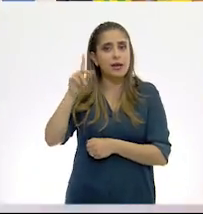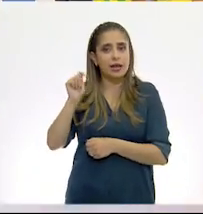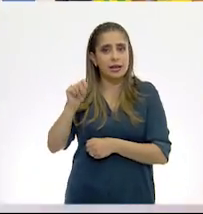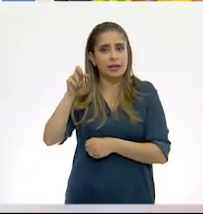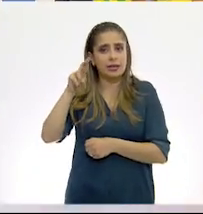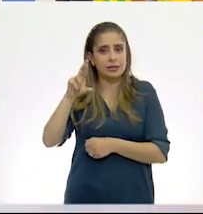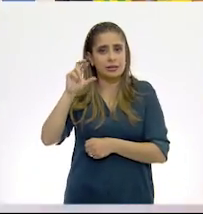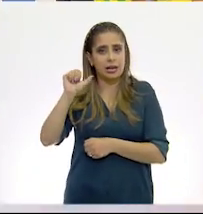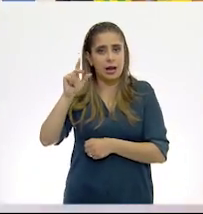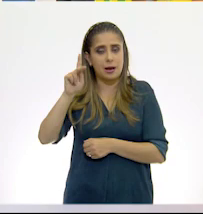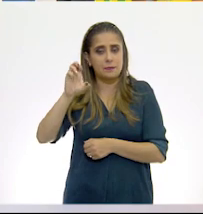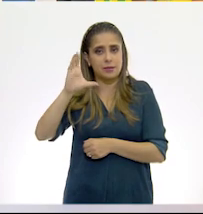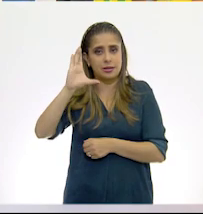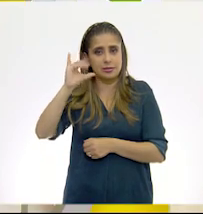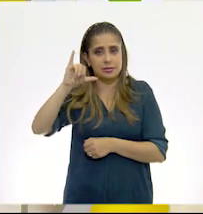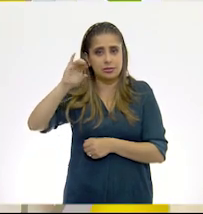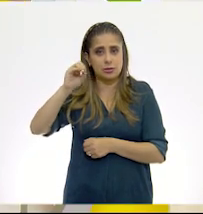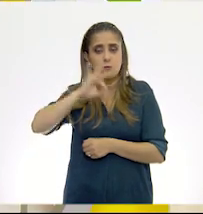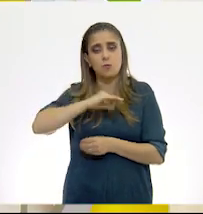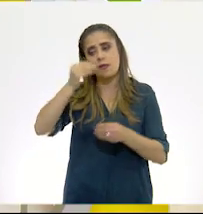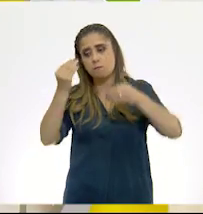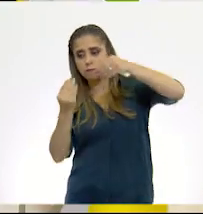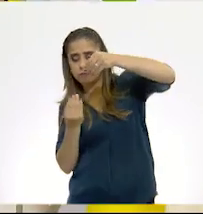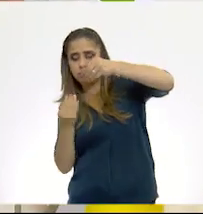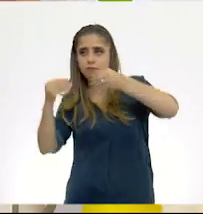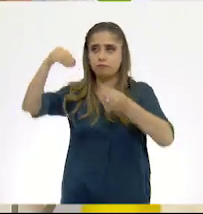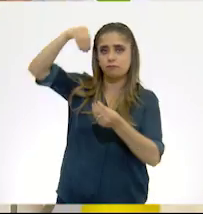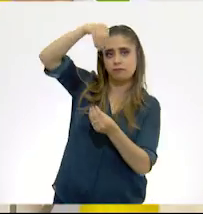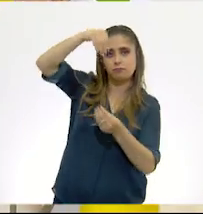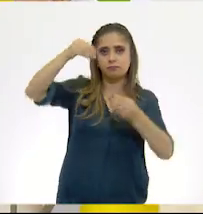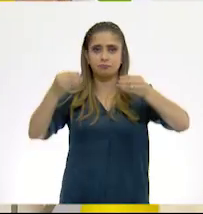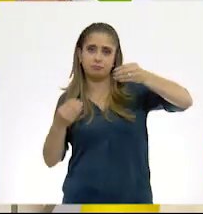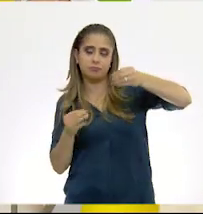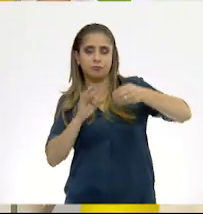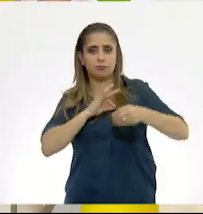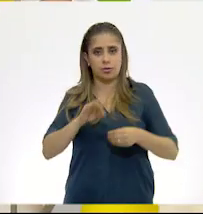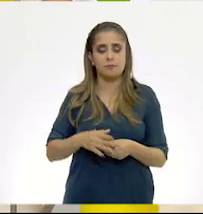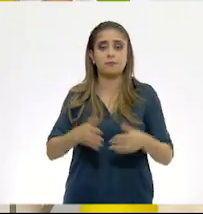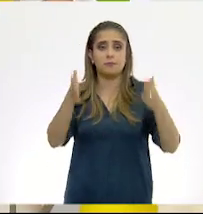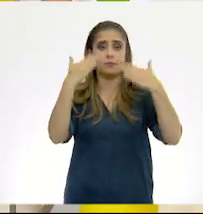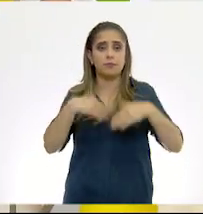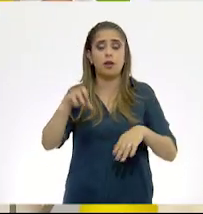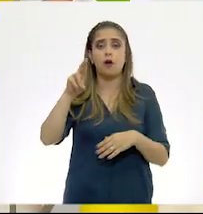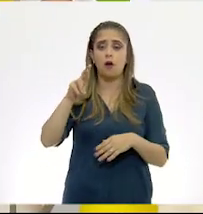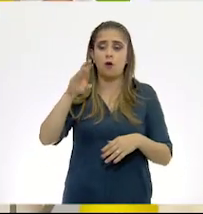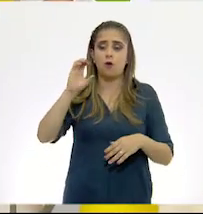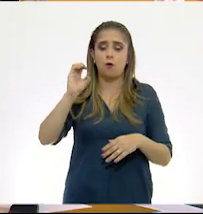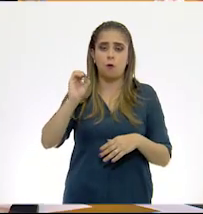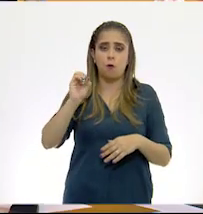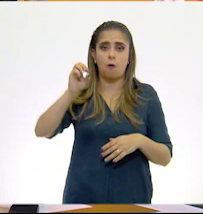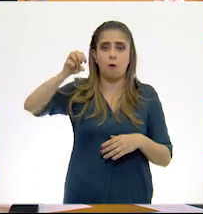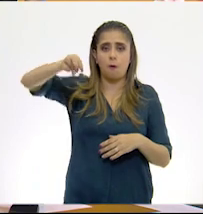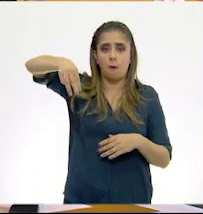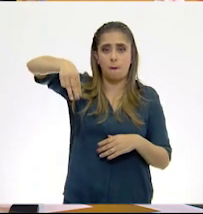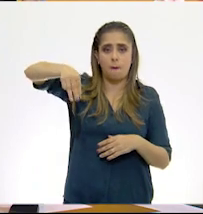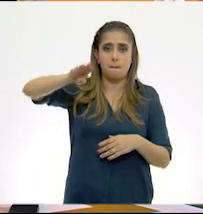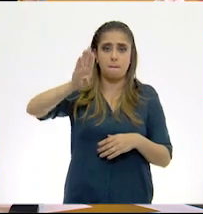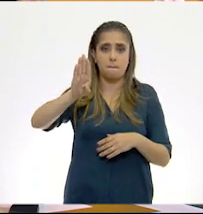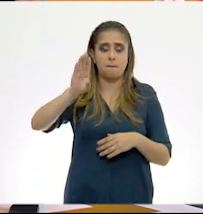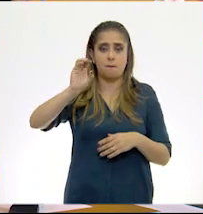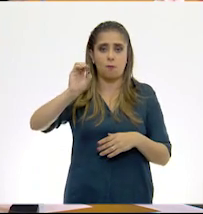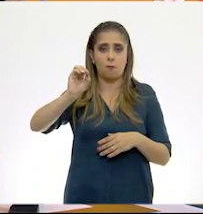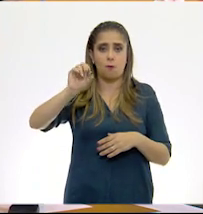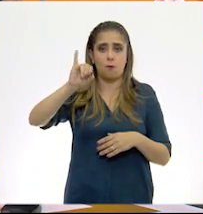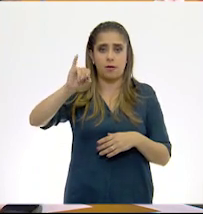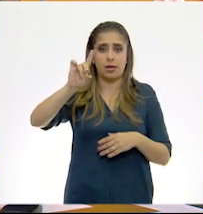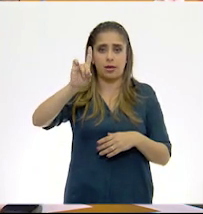como lo podemos encontrar más comúnmente. De acuerdo. Este es un romboide. Romboide. Romboide. Y